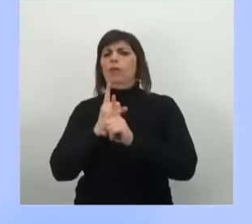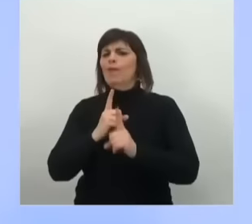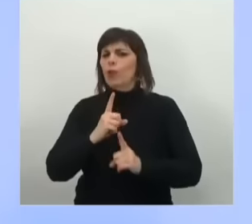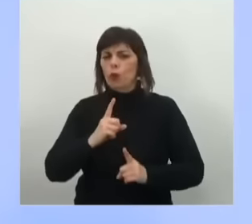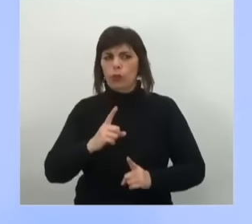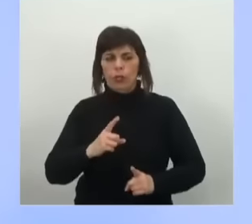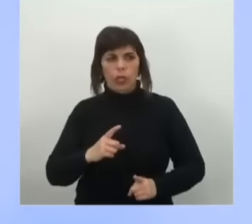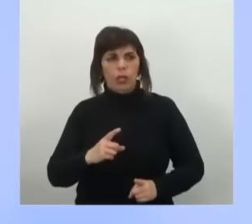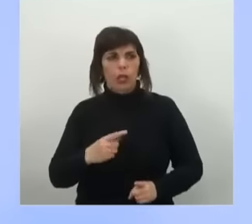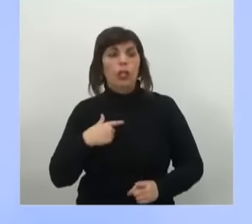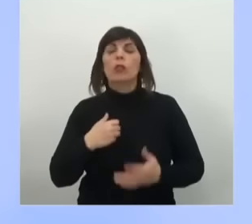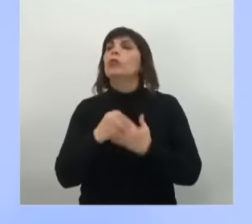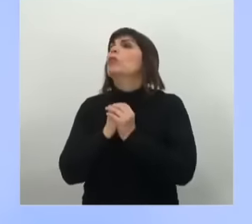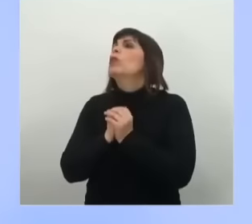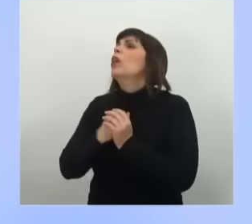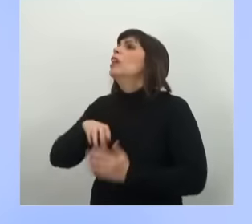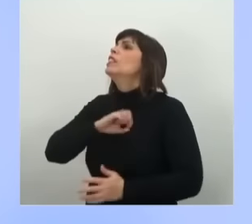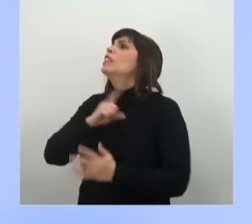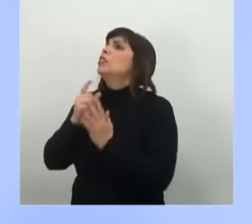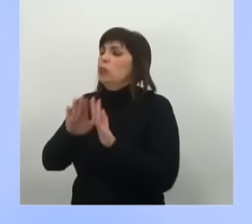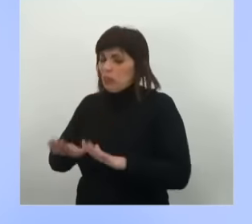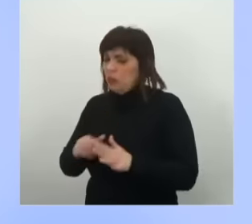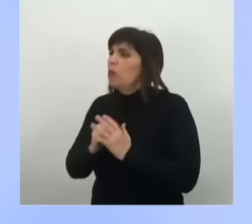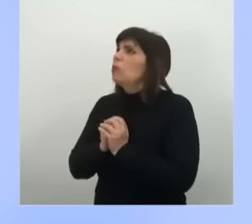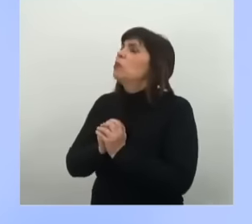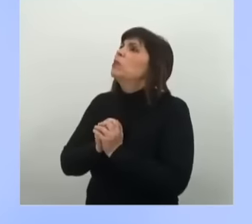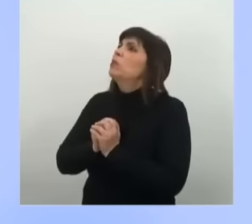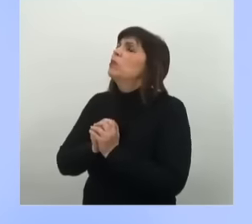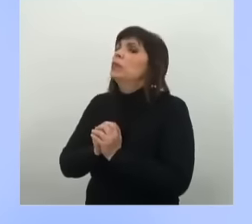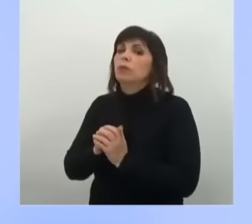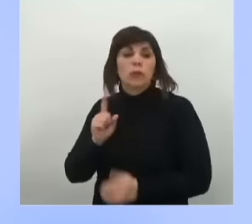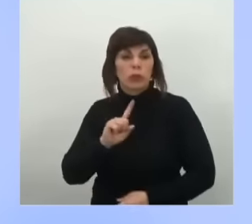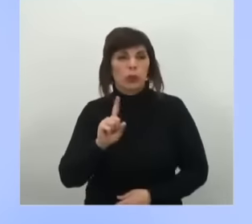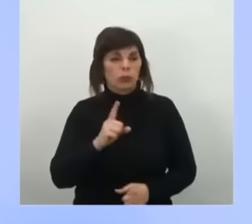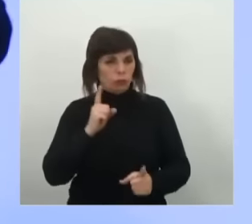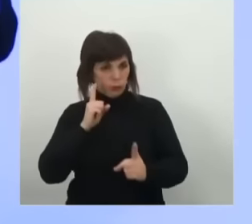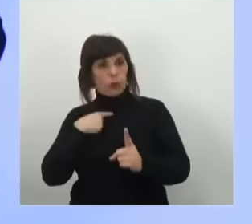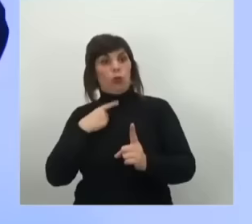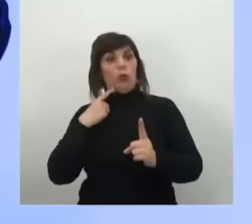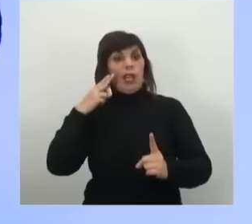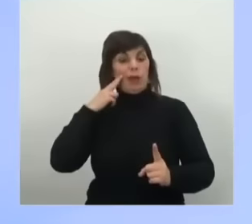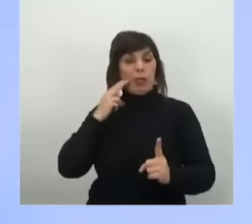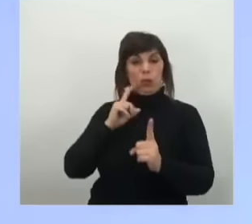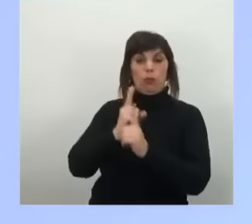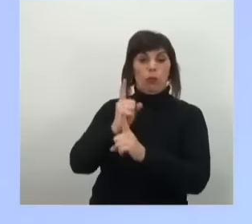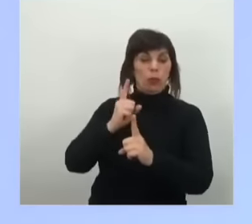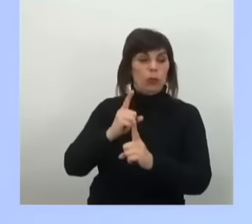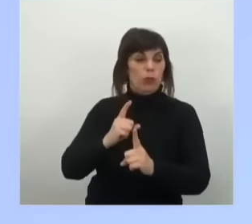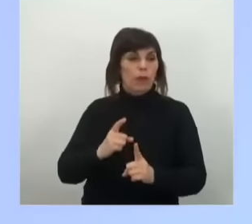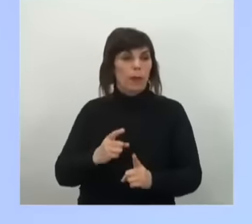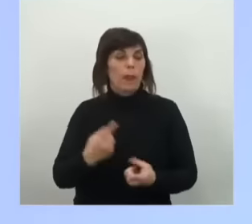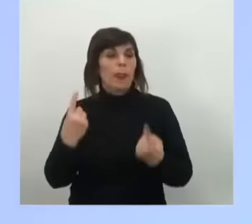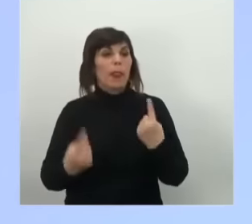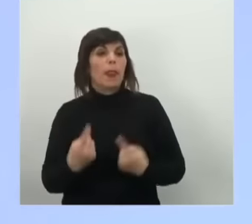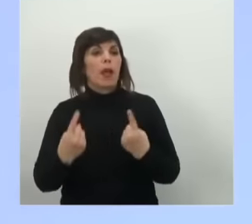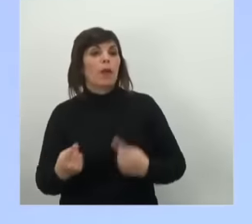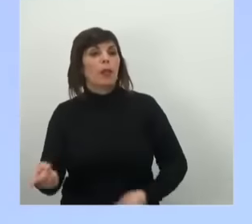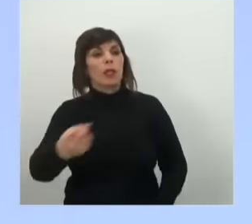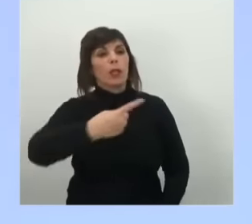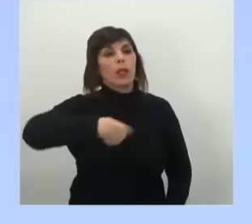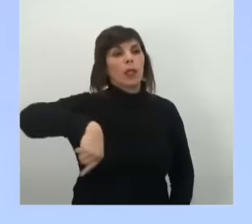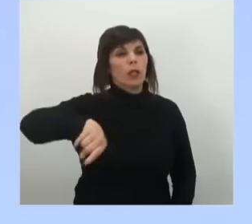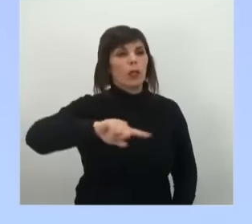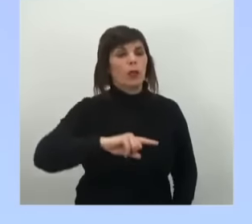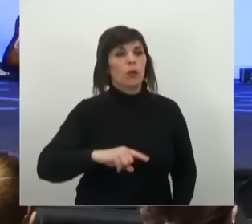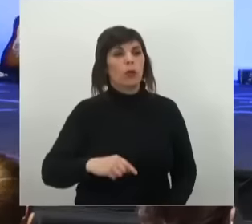esperando orando que el Señor actúe me explico para que el señor actúe y Obra en nuestras vidas muchísimas veces nosotros tenemos que